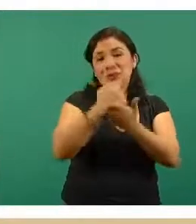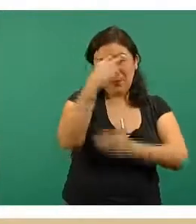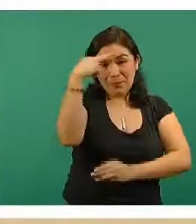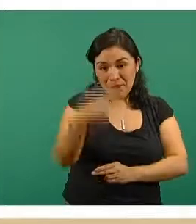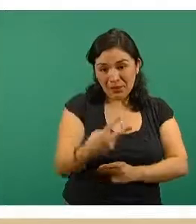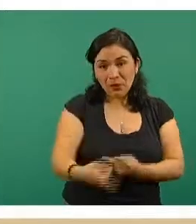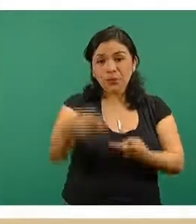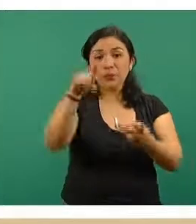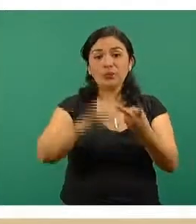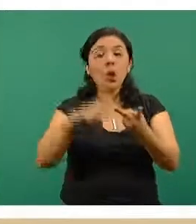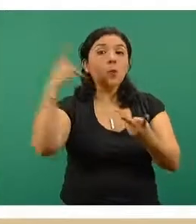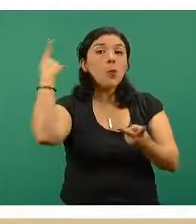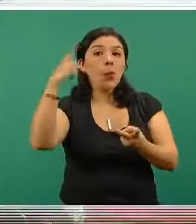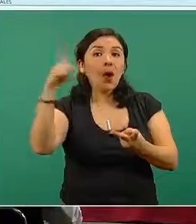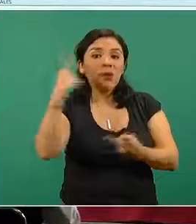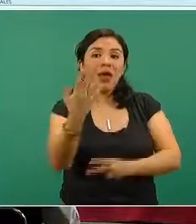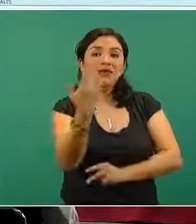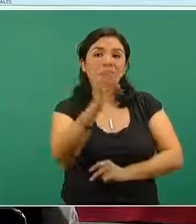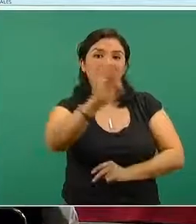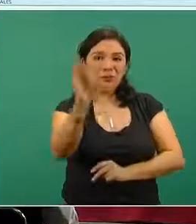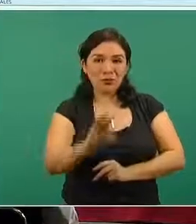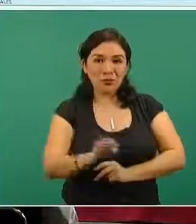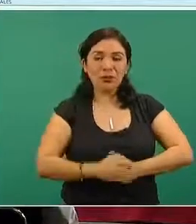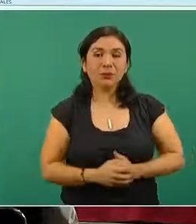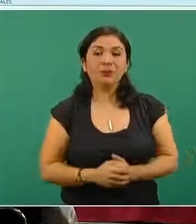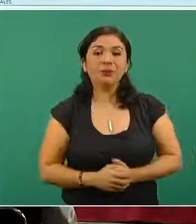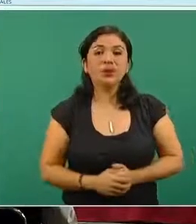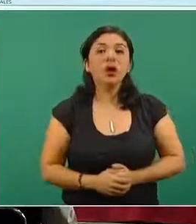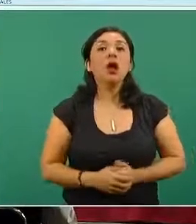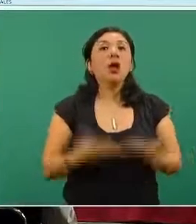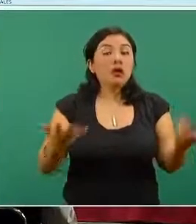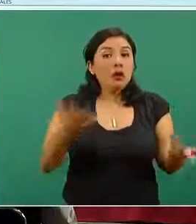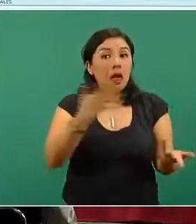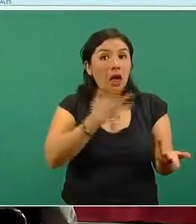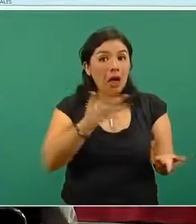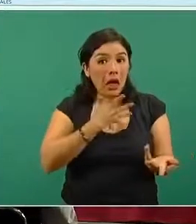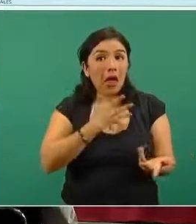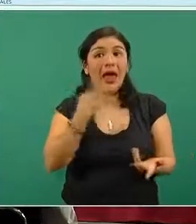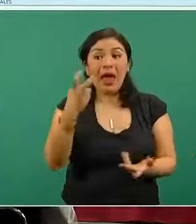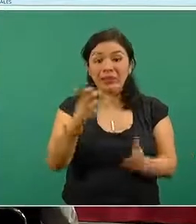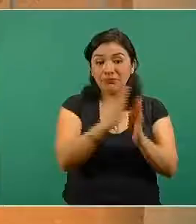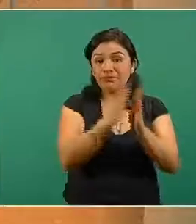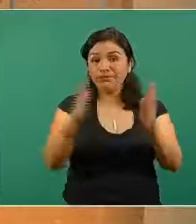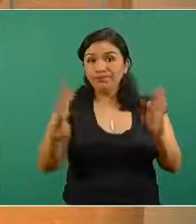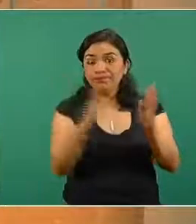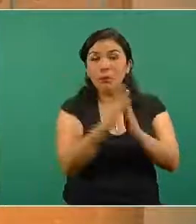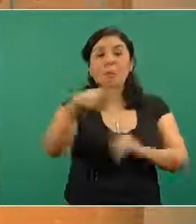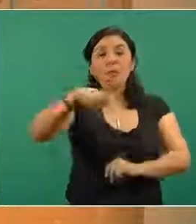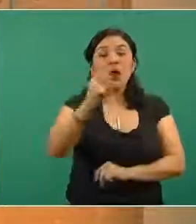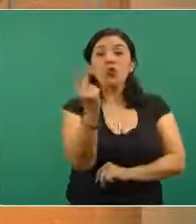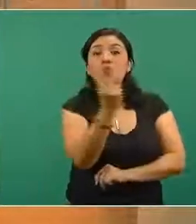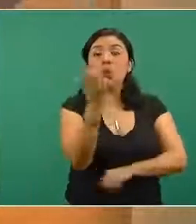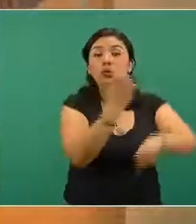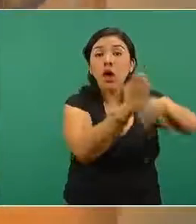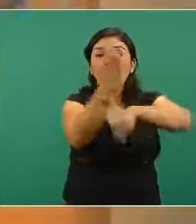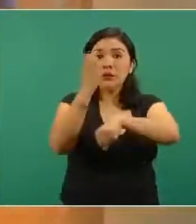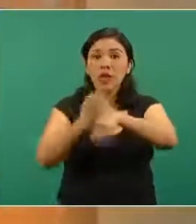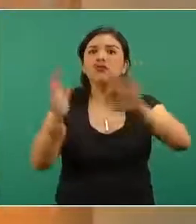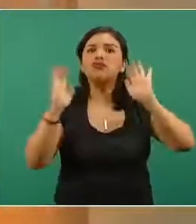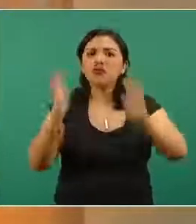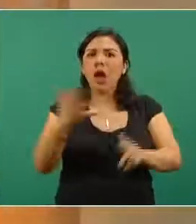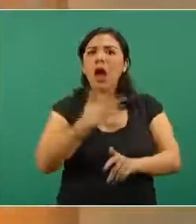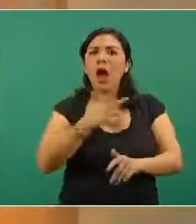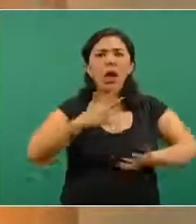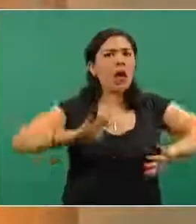México y Puebla, con el 50%. A pesar de que se encuentran en este rango, ambas entidades ya se encuentran